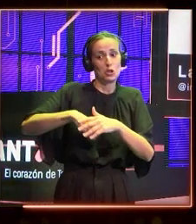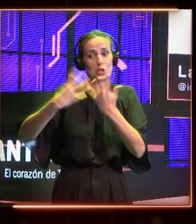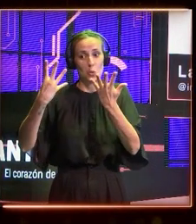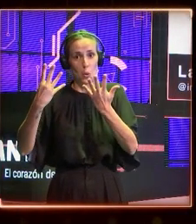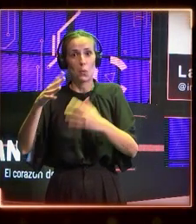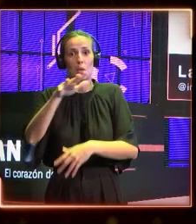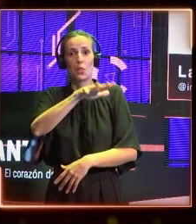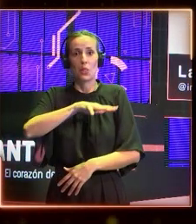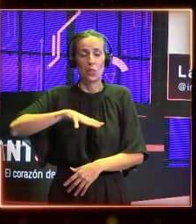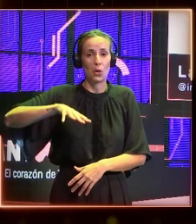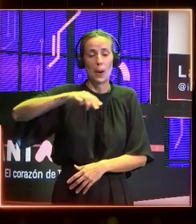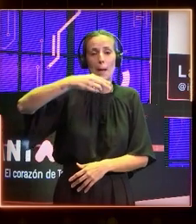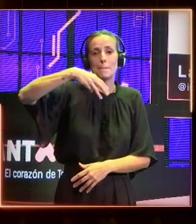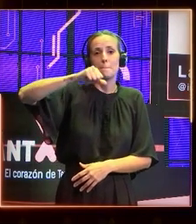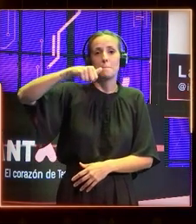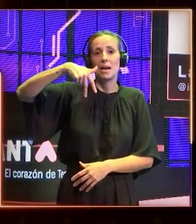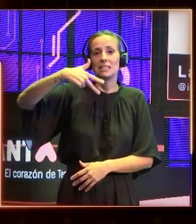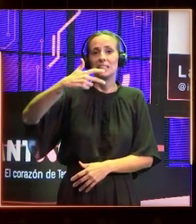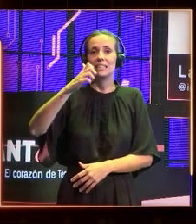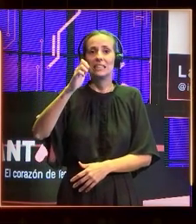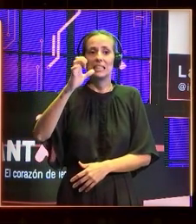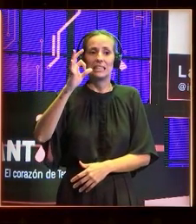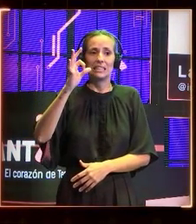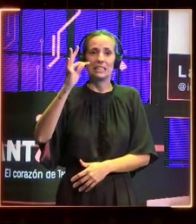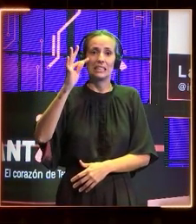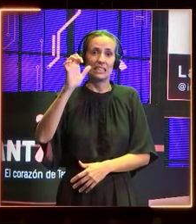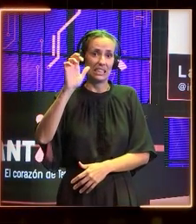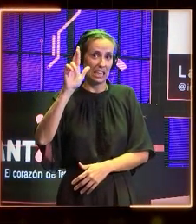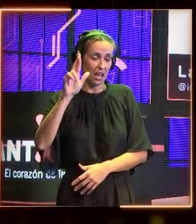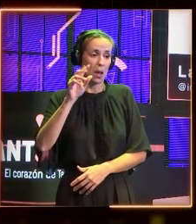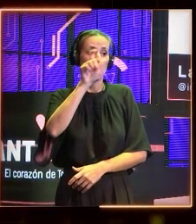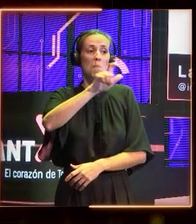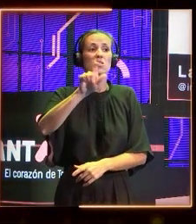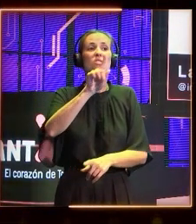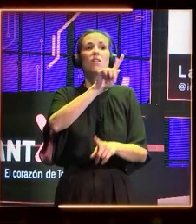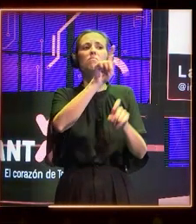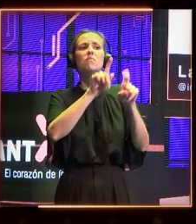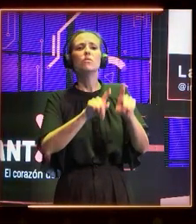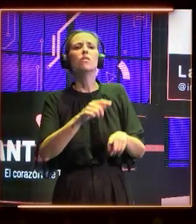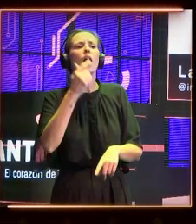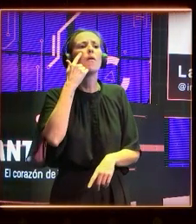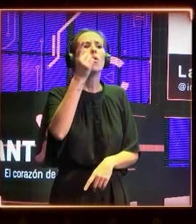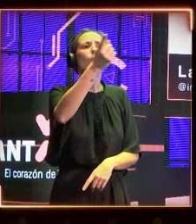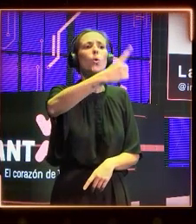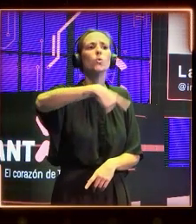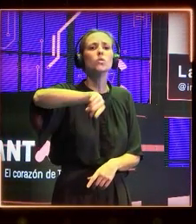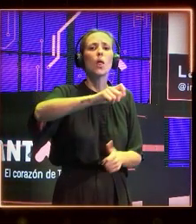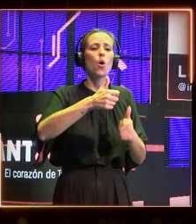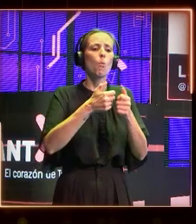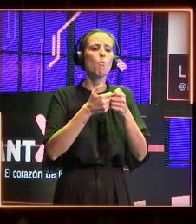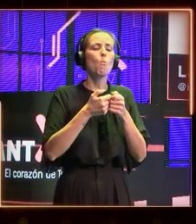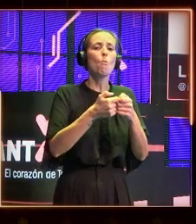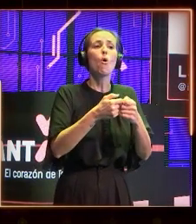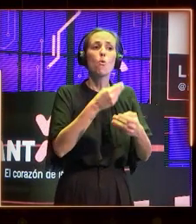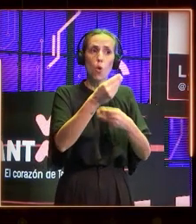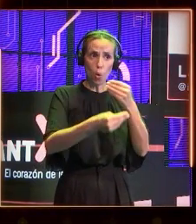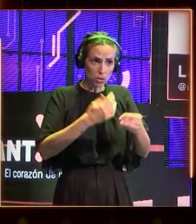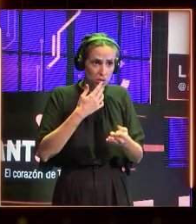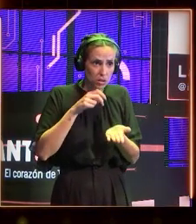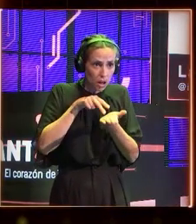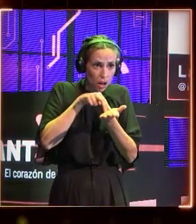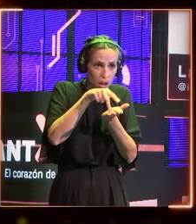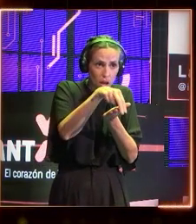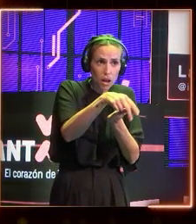Manchester el consorcio de de Manchester hizo una pregunta a sus ciudadanos les preguntó si utilizaban habitualmente el móvil mientras andaban por la